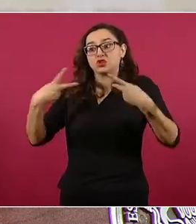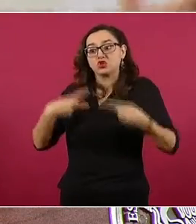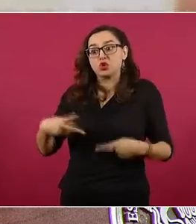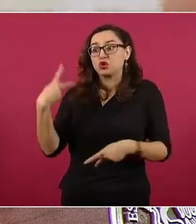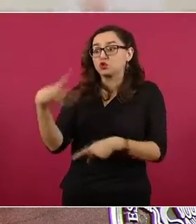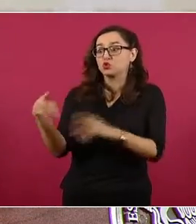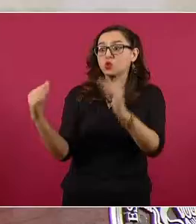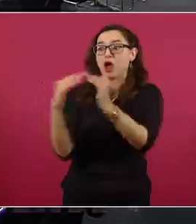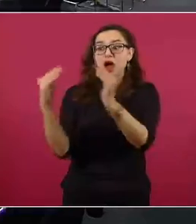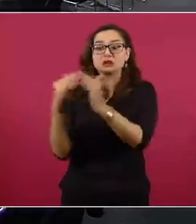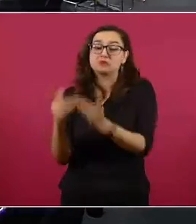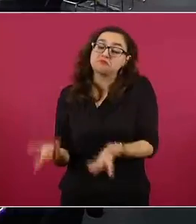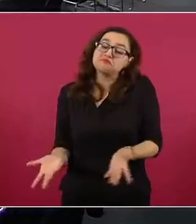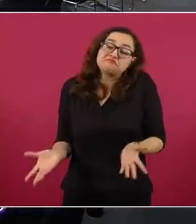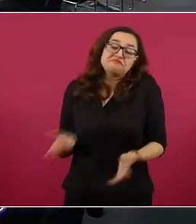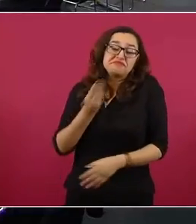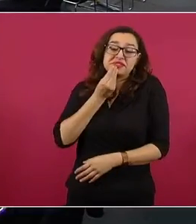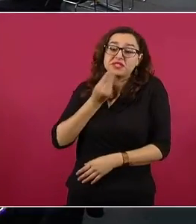por esa política.